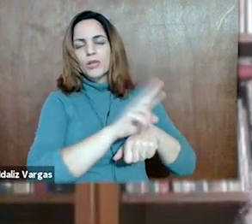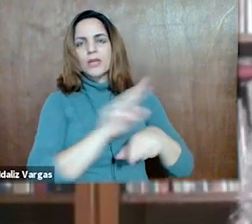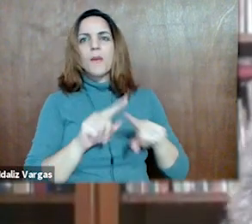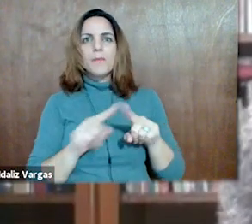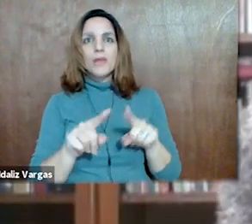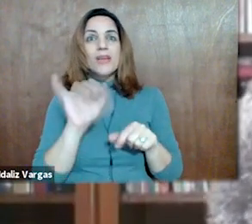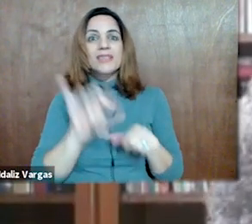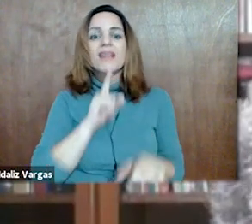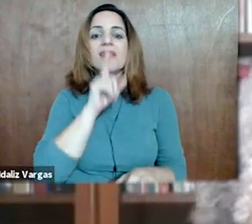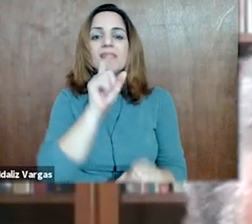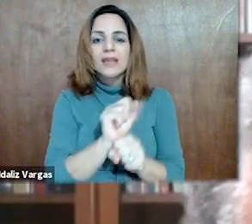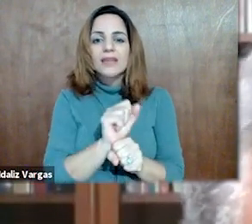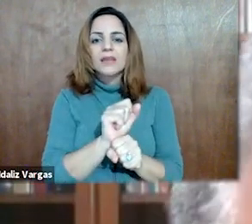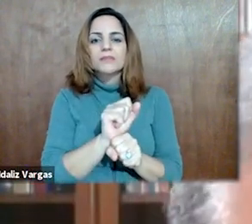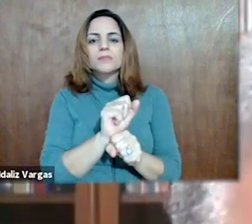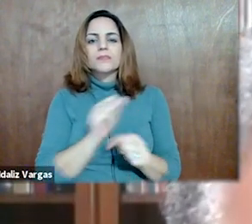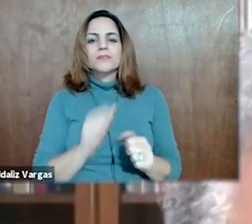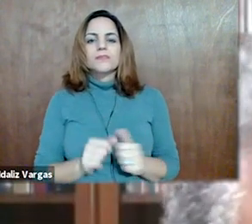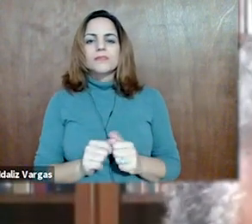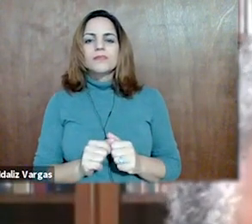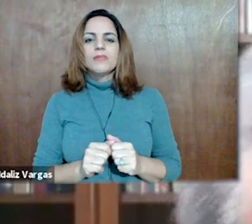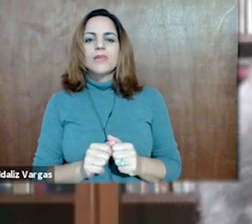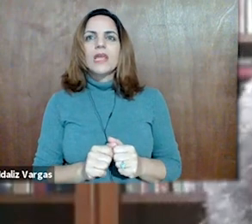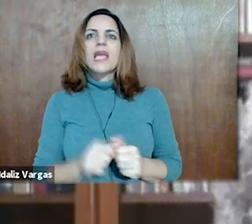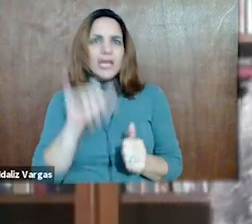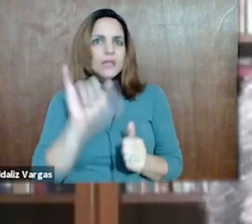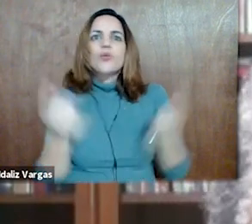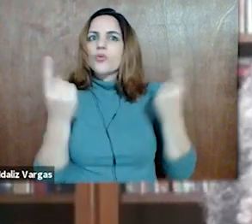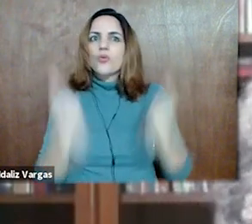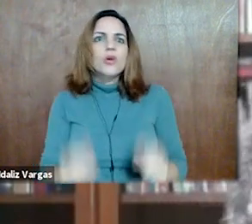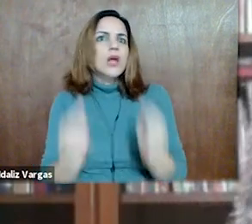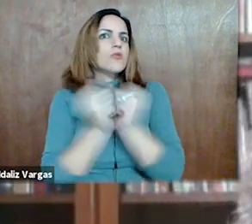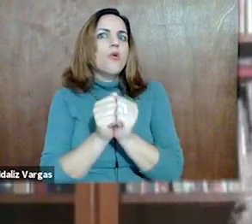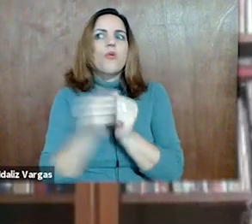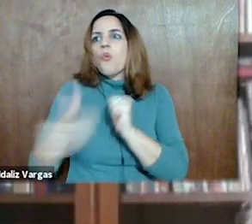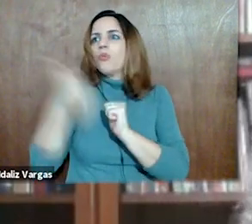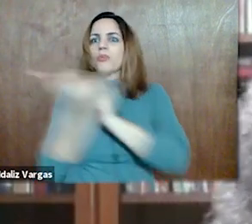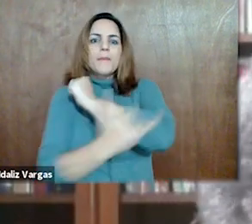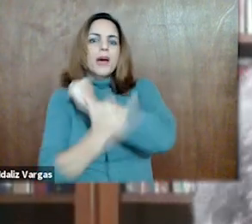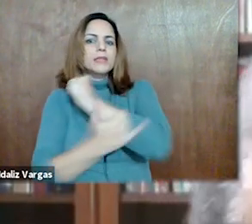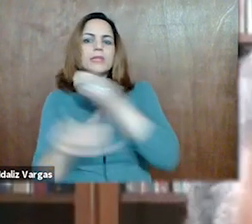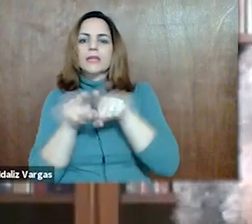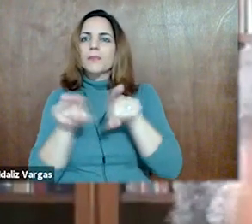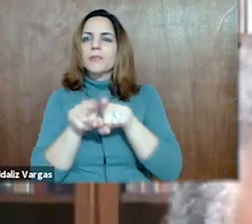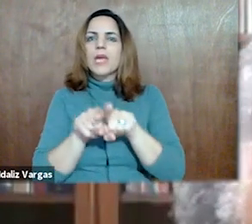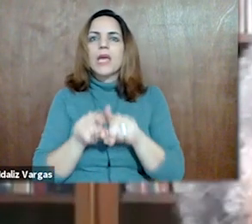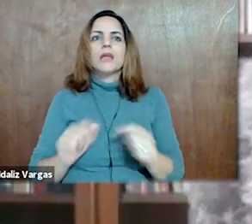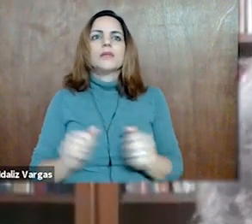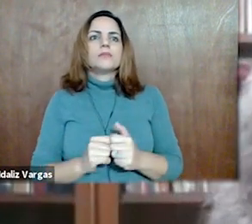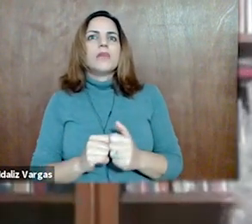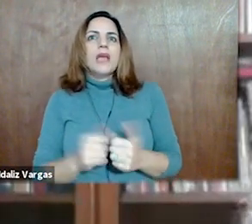realidad múltiple y multinacional es la realidad de muchos países. Esa es la realidad ahora. O sea, ese asunto de dónde empiezan las naciones, eso ya se